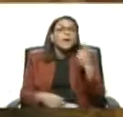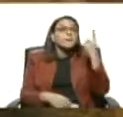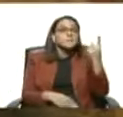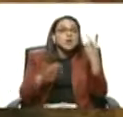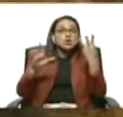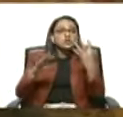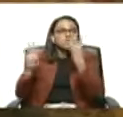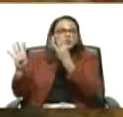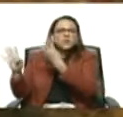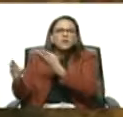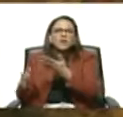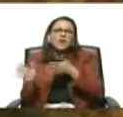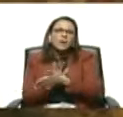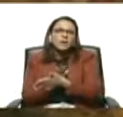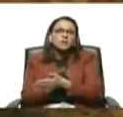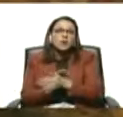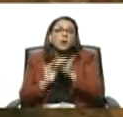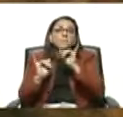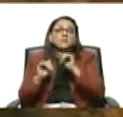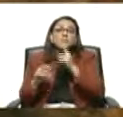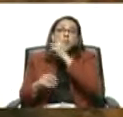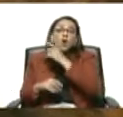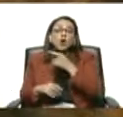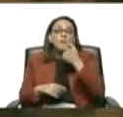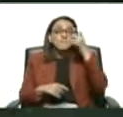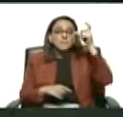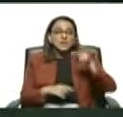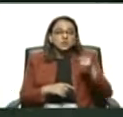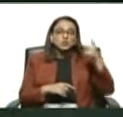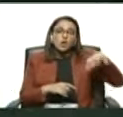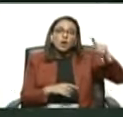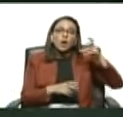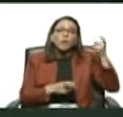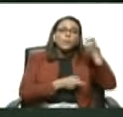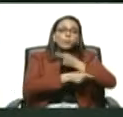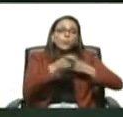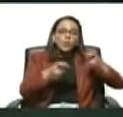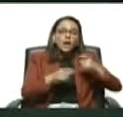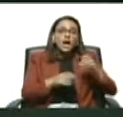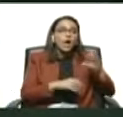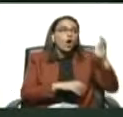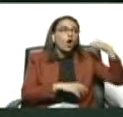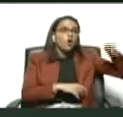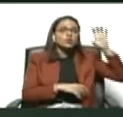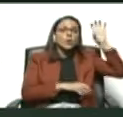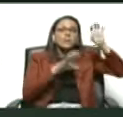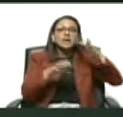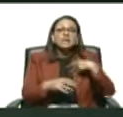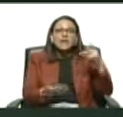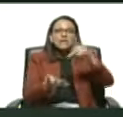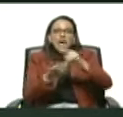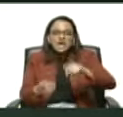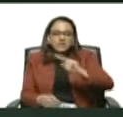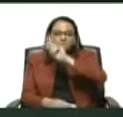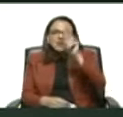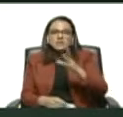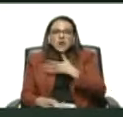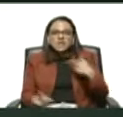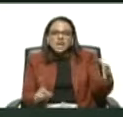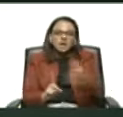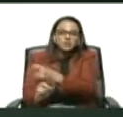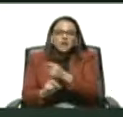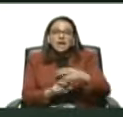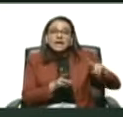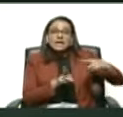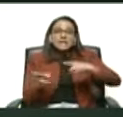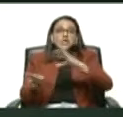1899, lo que buscaban los ingleses era apropiarse de nuestro río Orinoco para llegar hasta Bogotá, tener